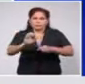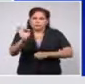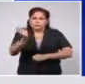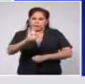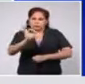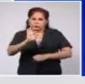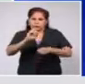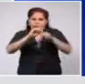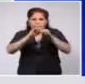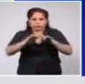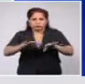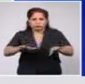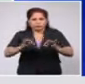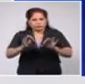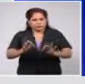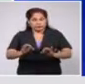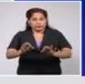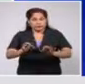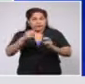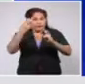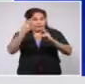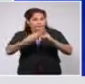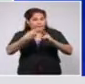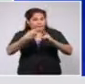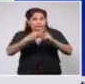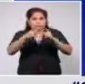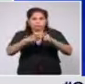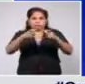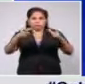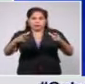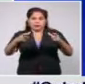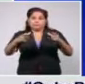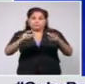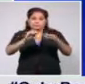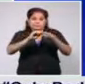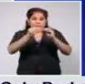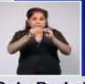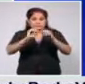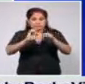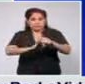pandemia. Bayamo, el mayor número, la mayor transmisión,